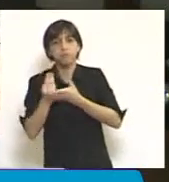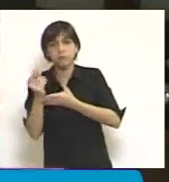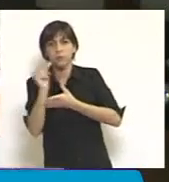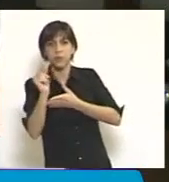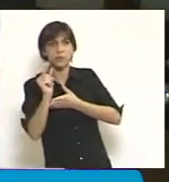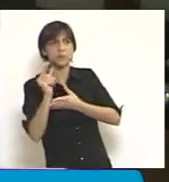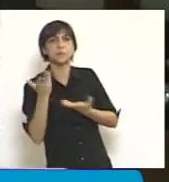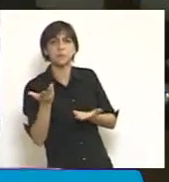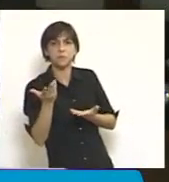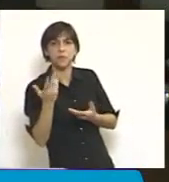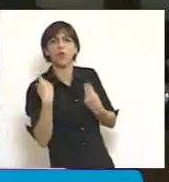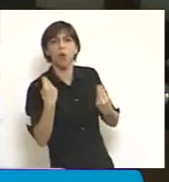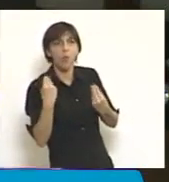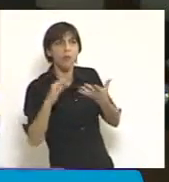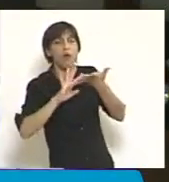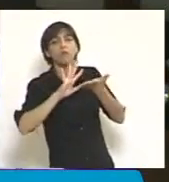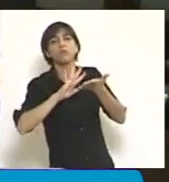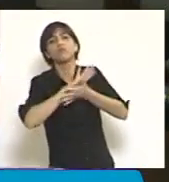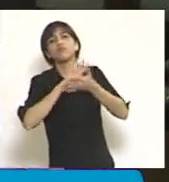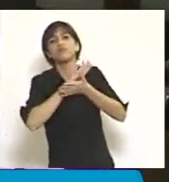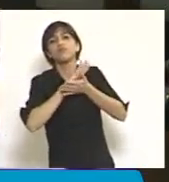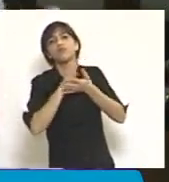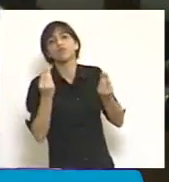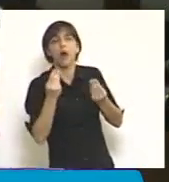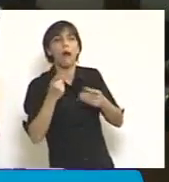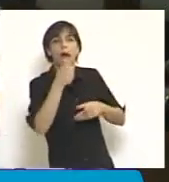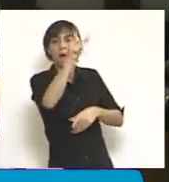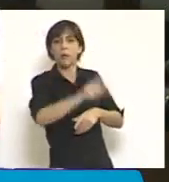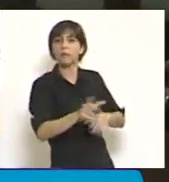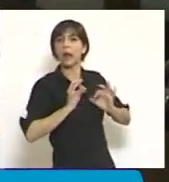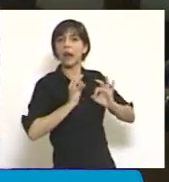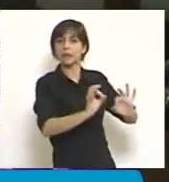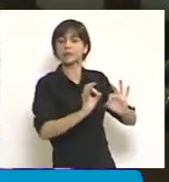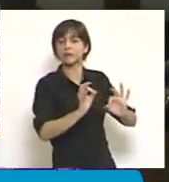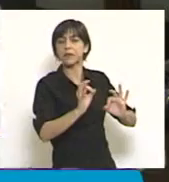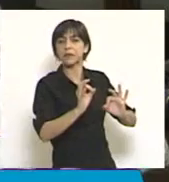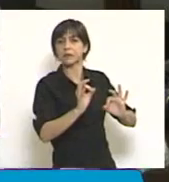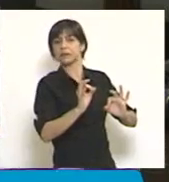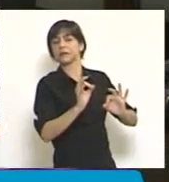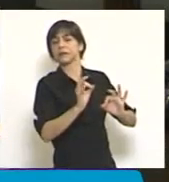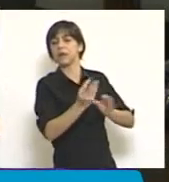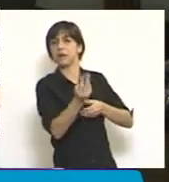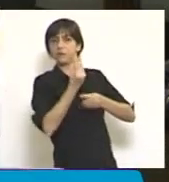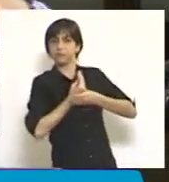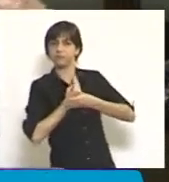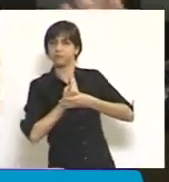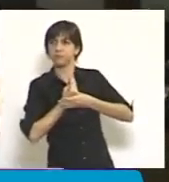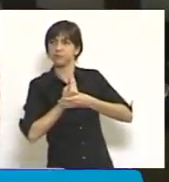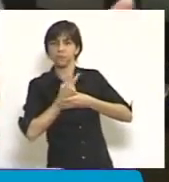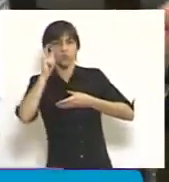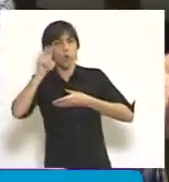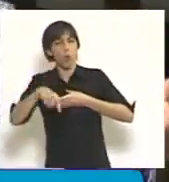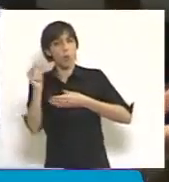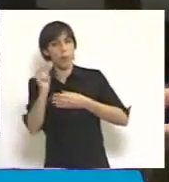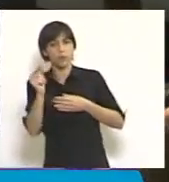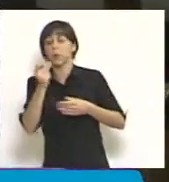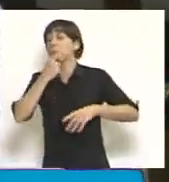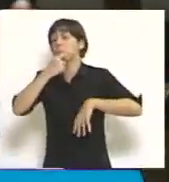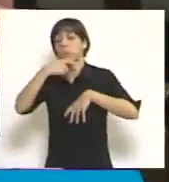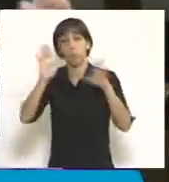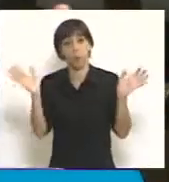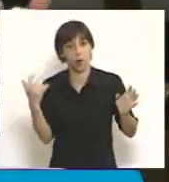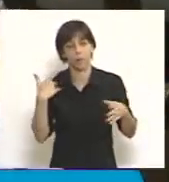a funcionarios y empleados del Poder Ejecutivo o del Poder Legislativo. El único requisito que ha establecido